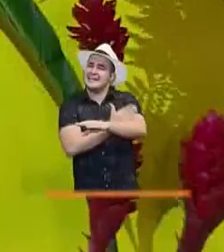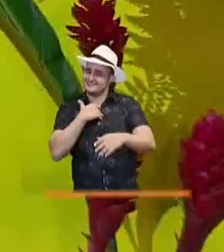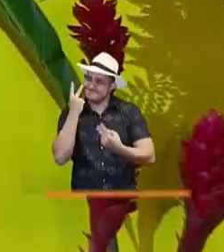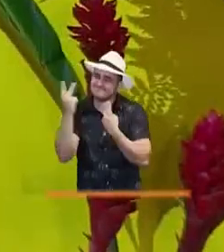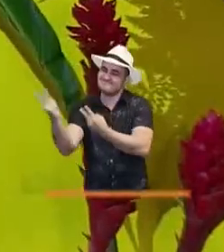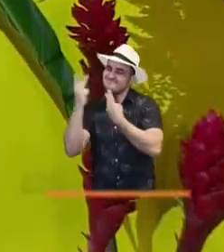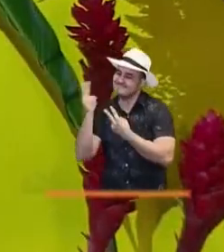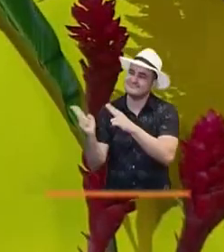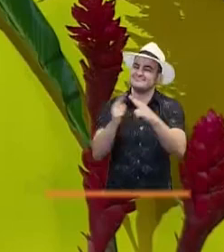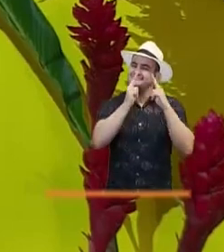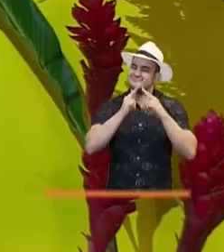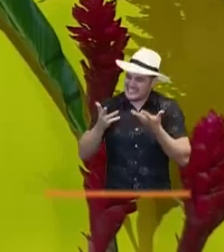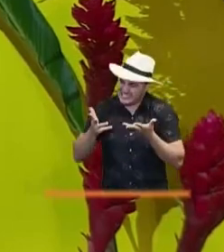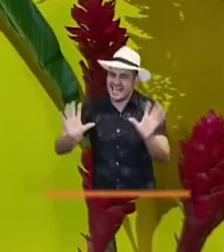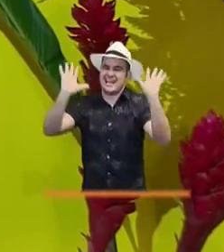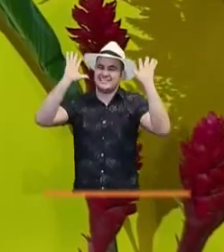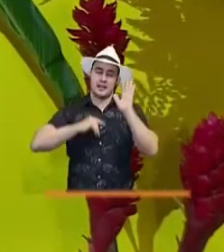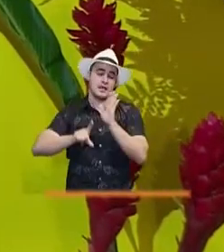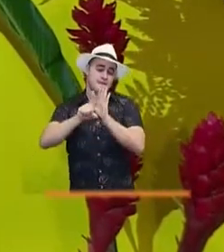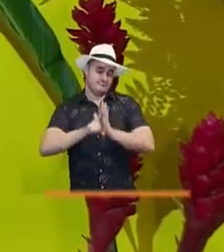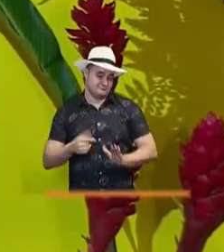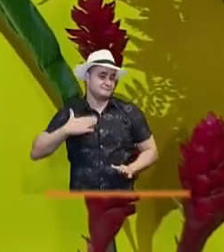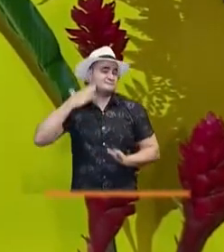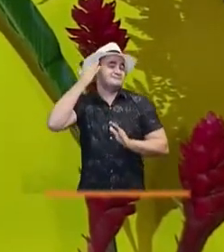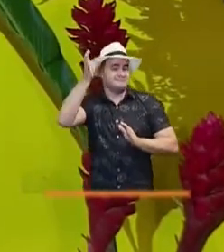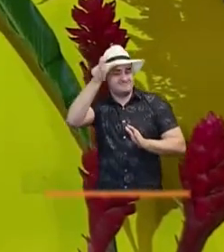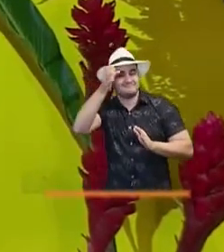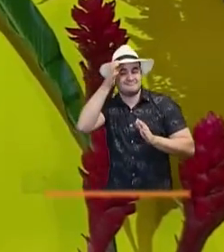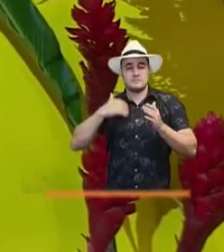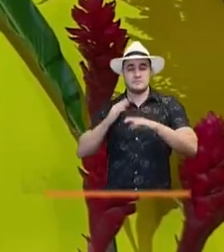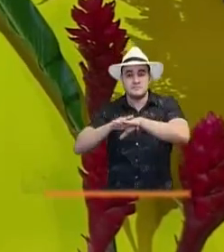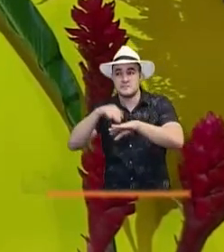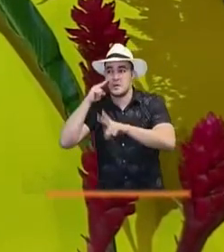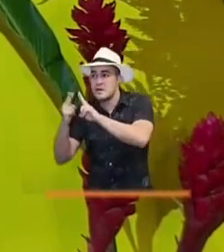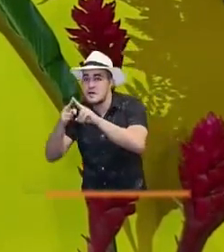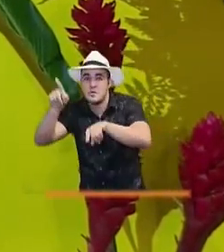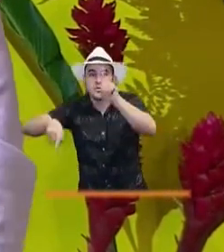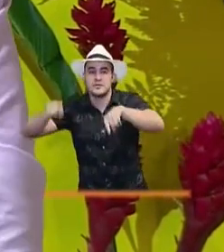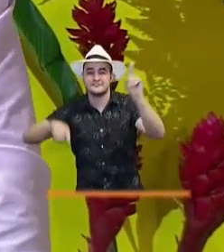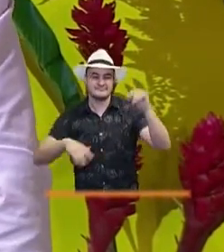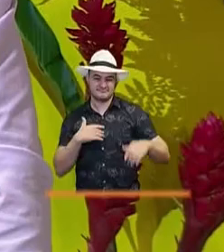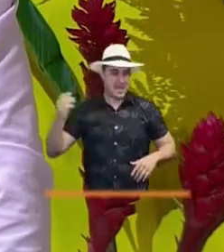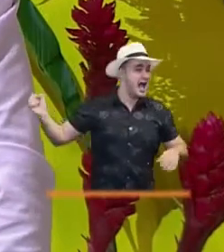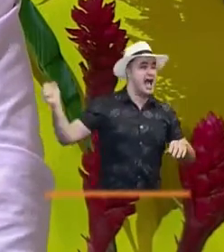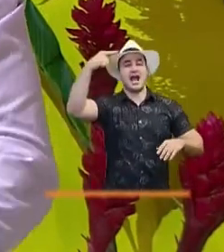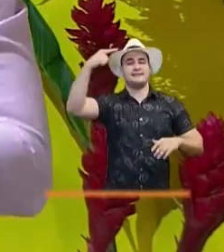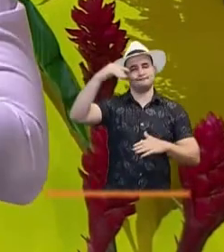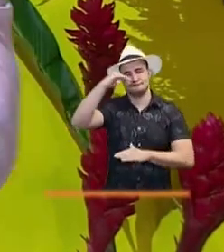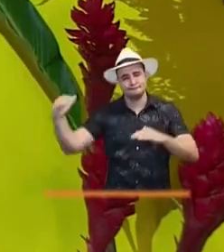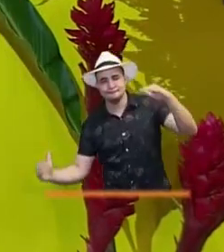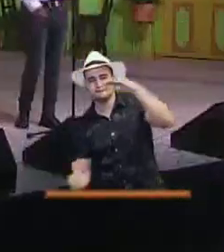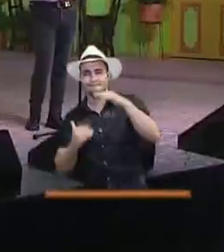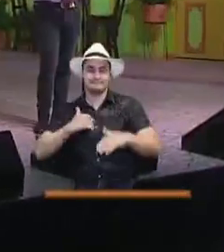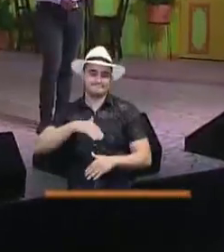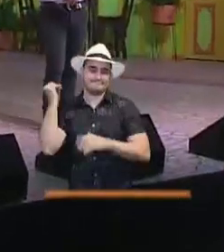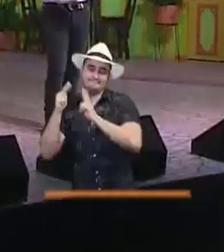casos, porque conozco de leyes, de novatos que ocupan el puesto de